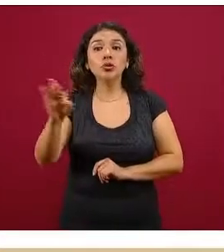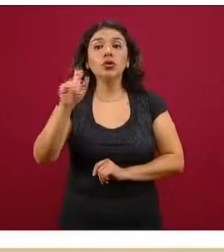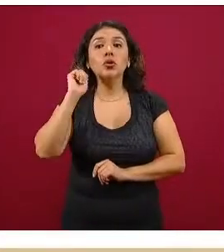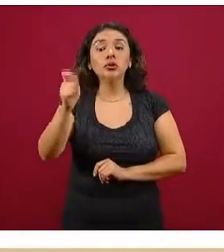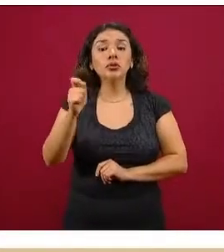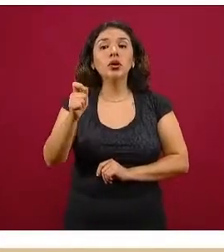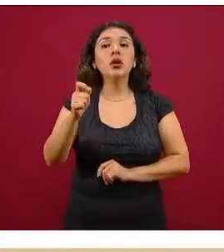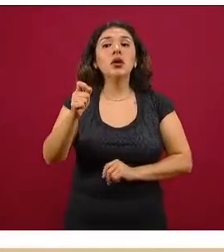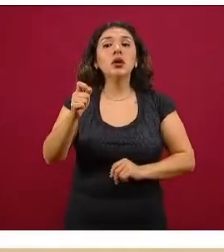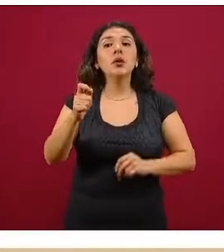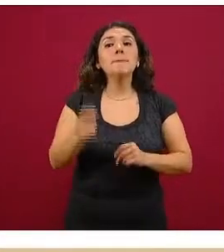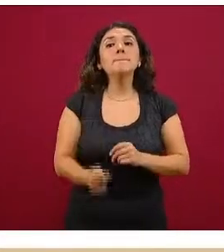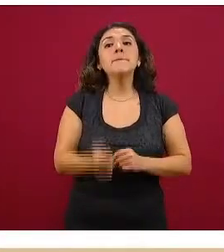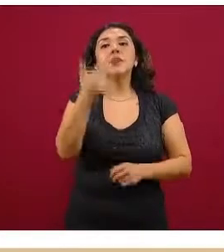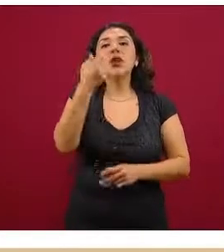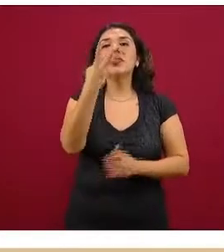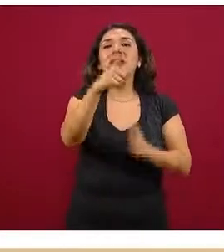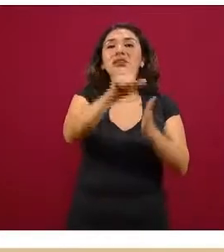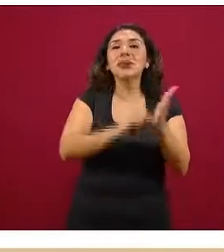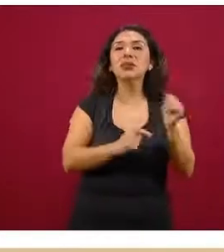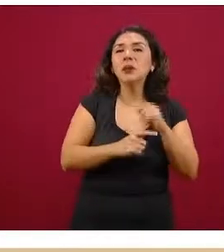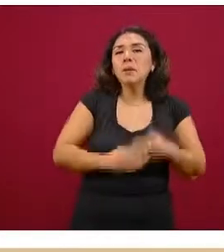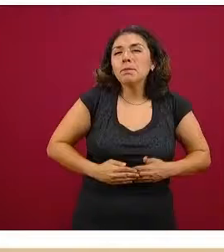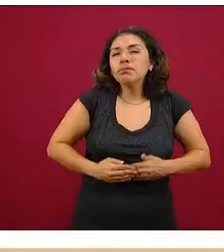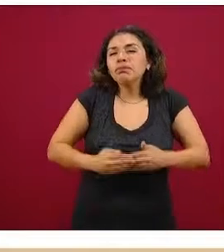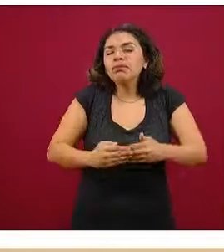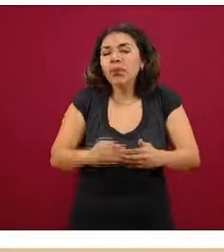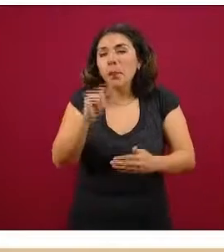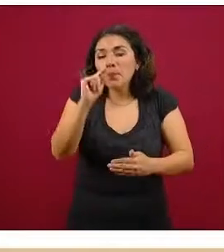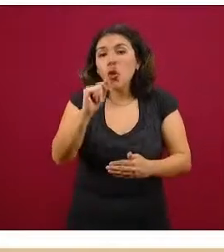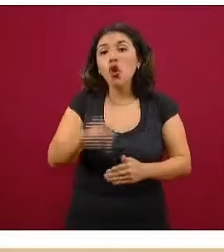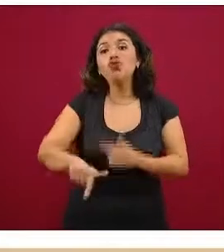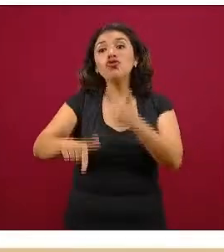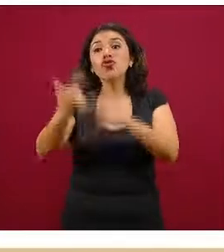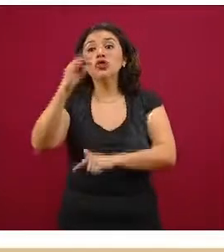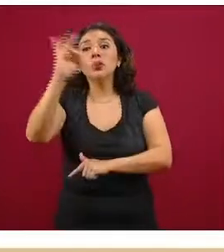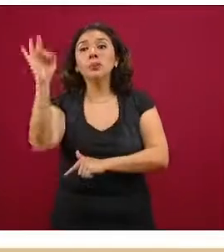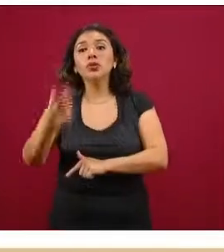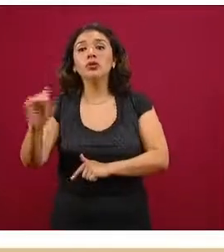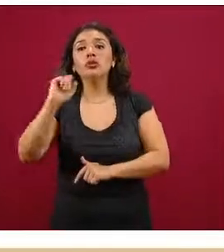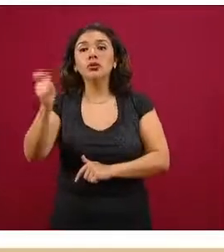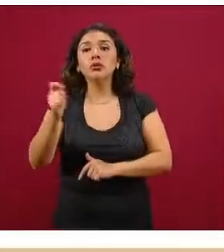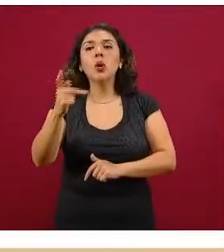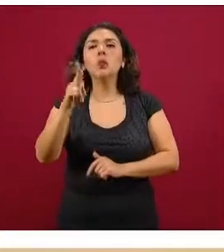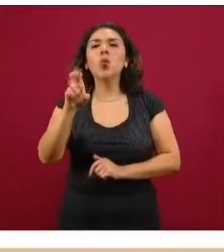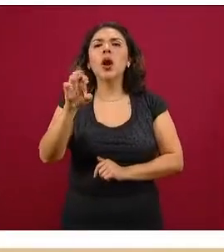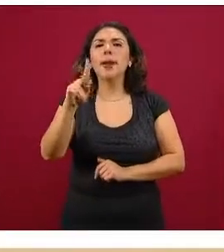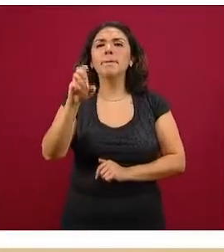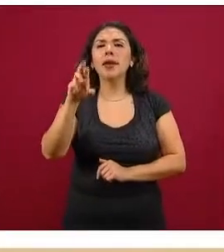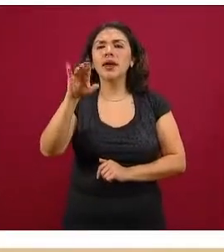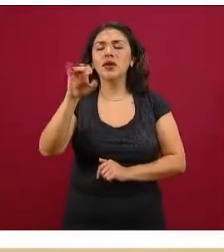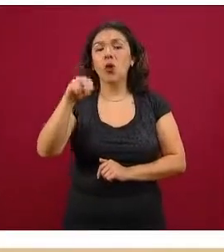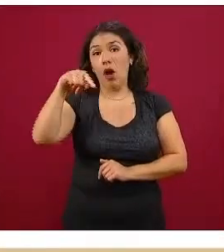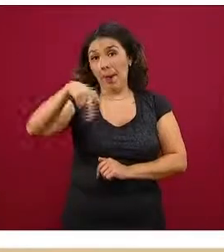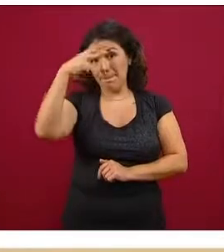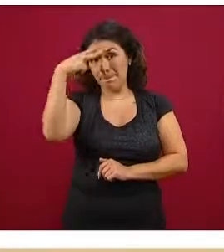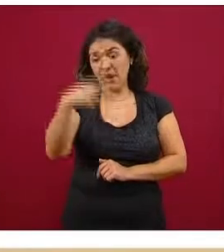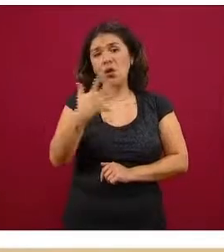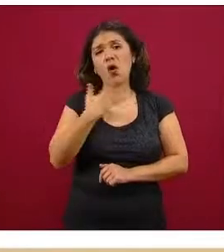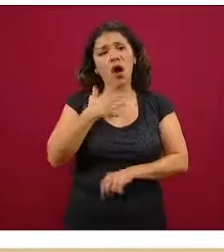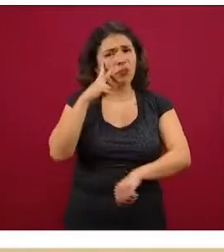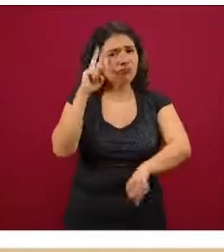durante su periodo de embarazo y 12% durante el puerperio. En México se mantiene una